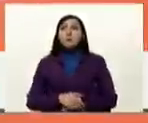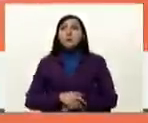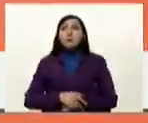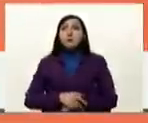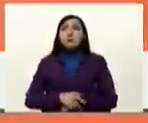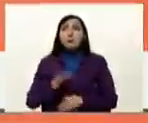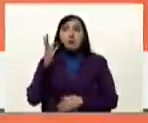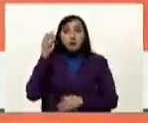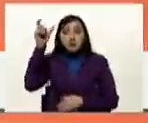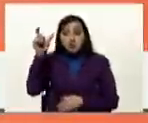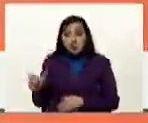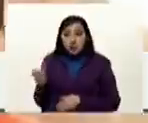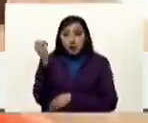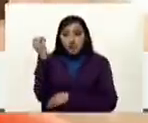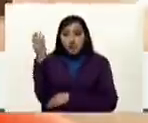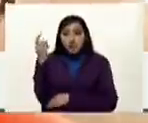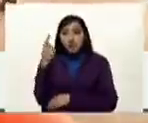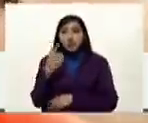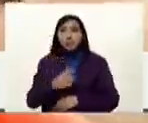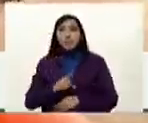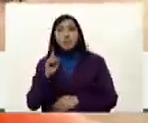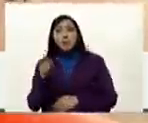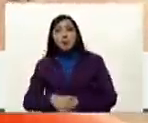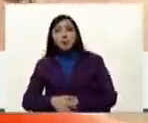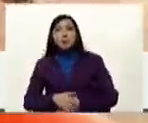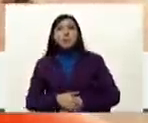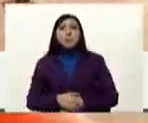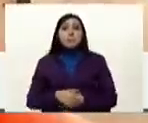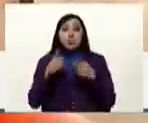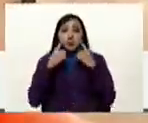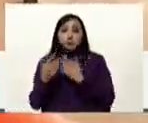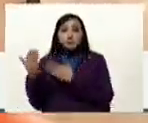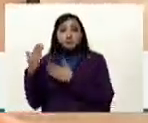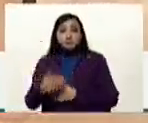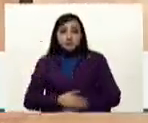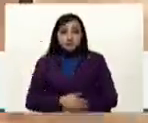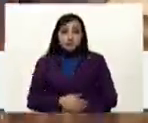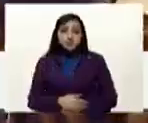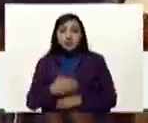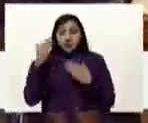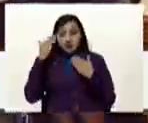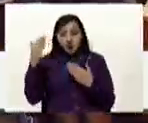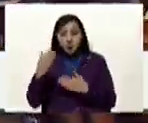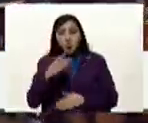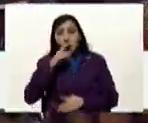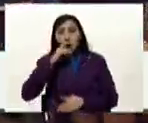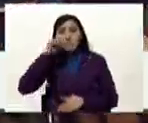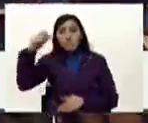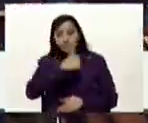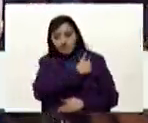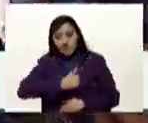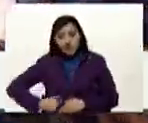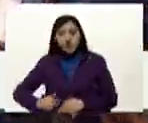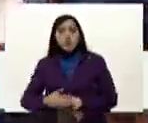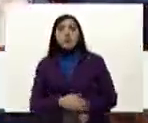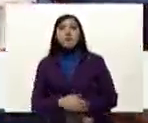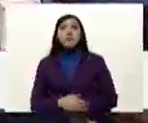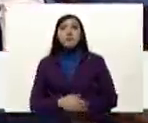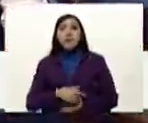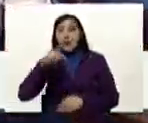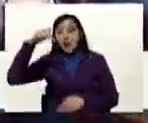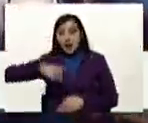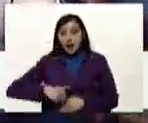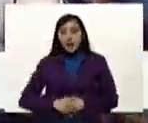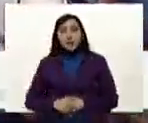aquí en este pase presidencial. Adelante, Beatriz. Saludos, presidente, desde aquí, desde la parroquia La